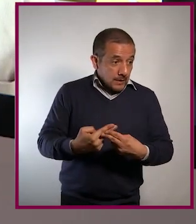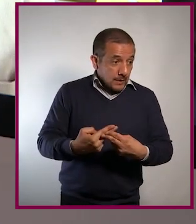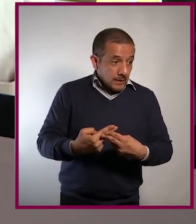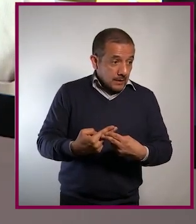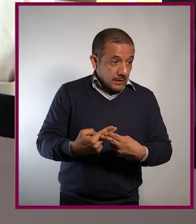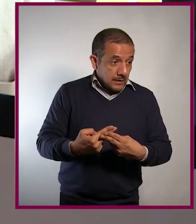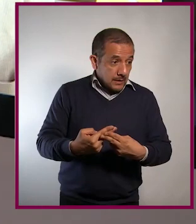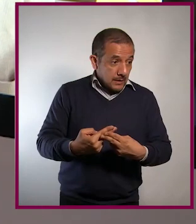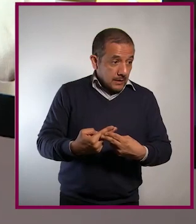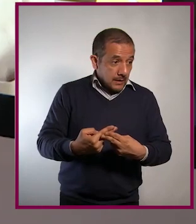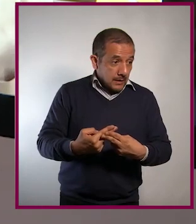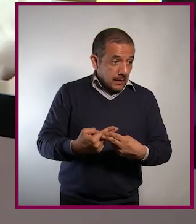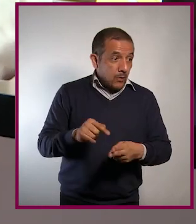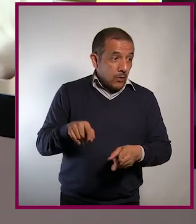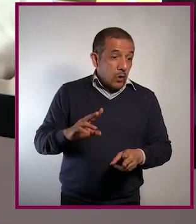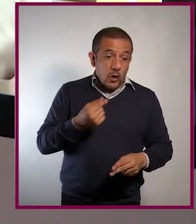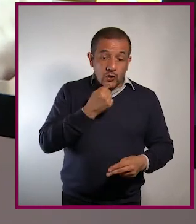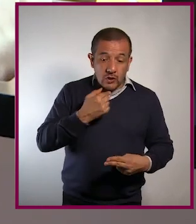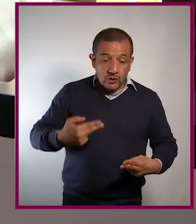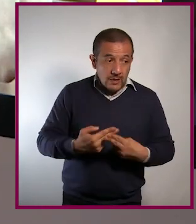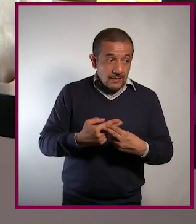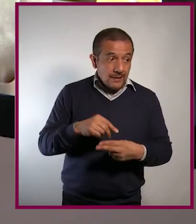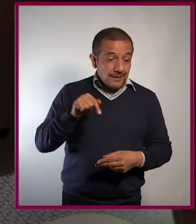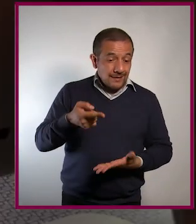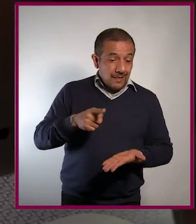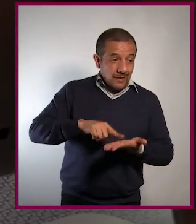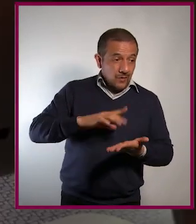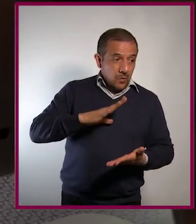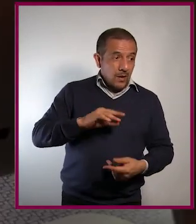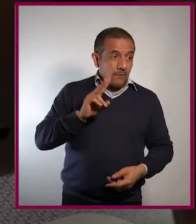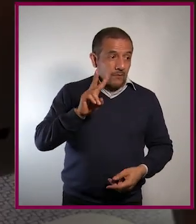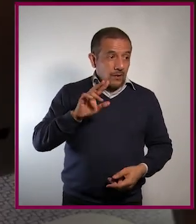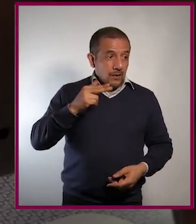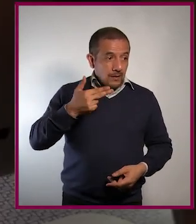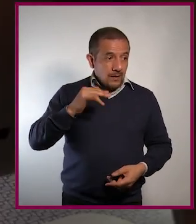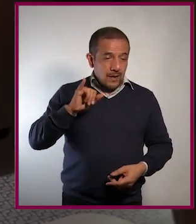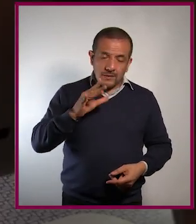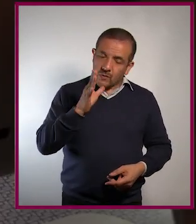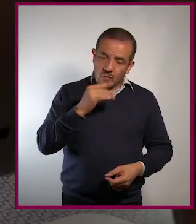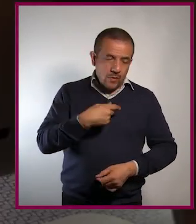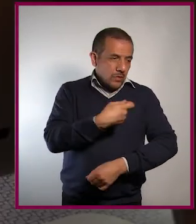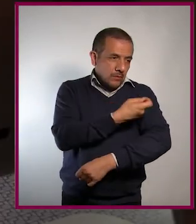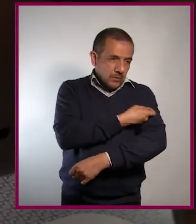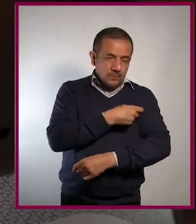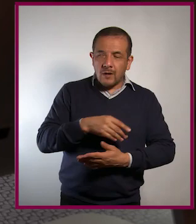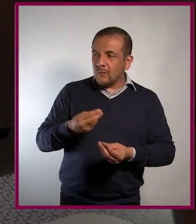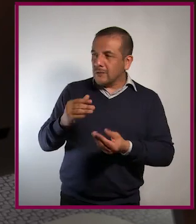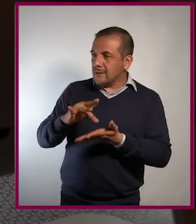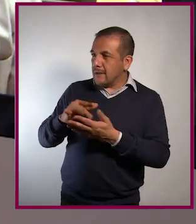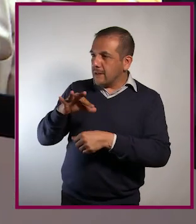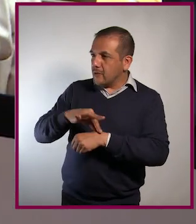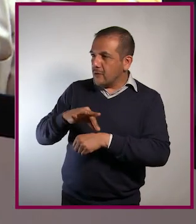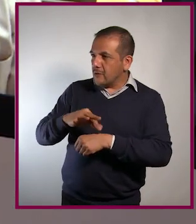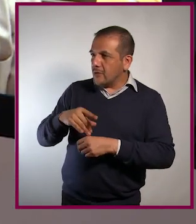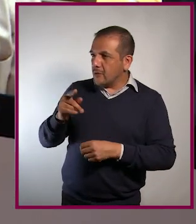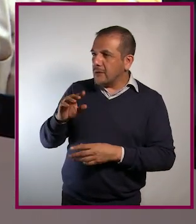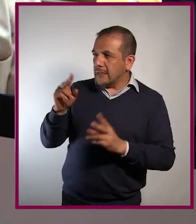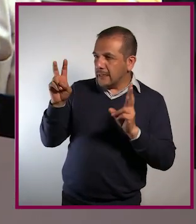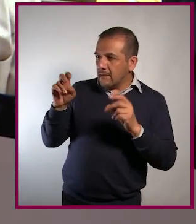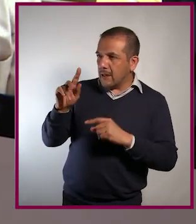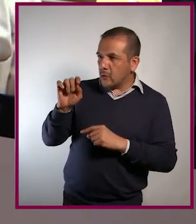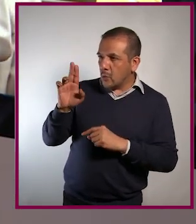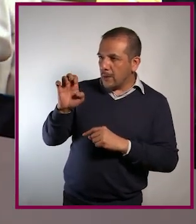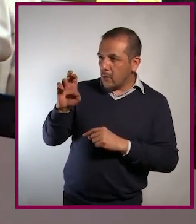nacen con infección por VIH. Doctor, pues muchísimas gracias por su tiempo, gracias por aclarar todas nuestras dudas sobre